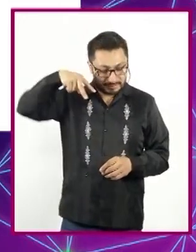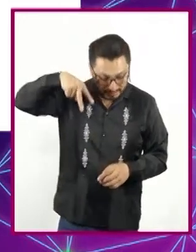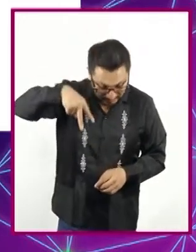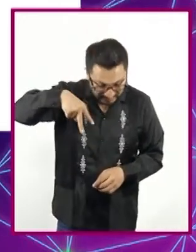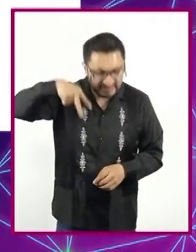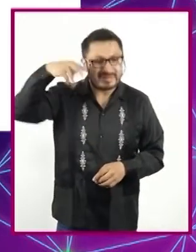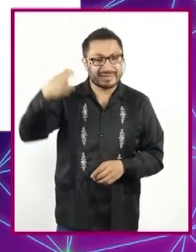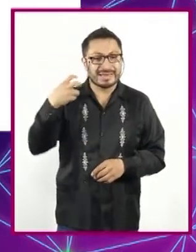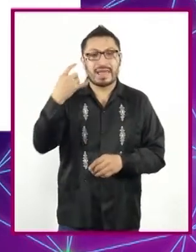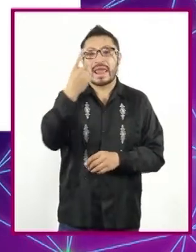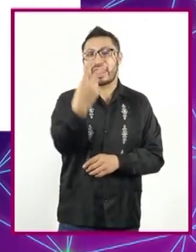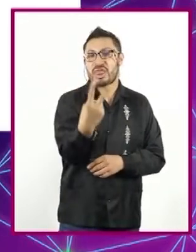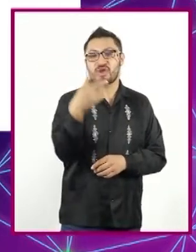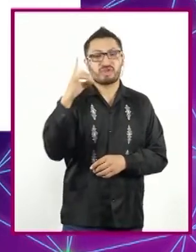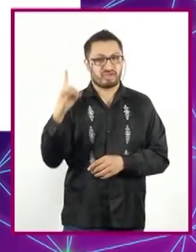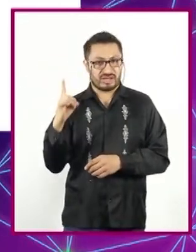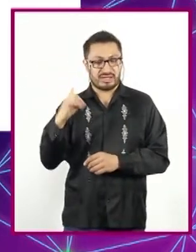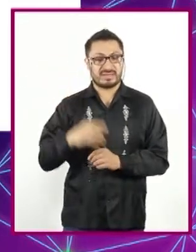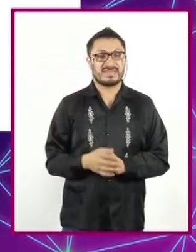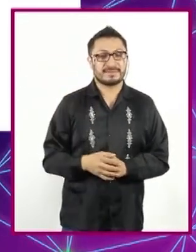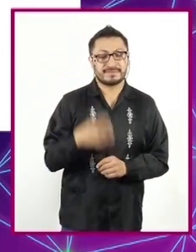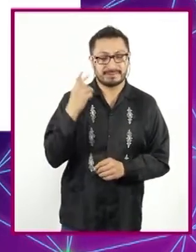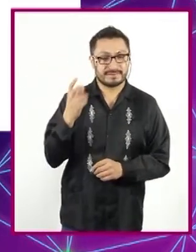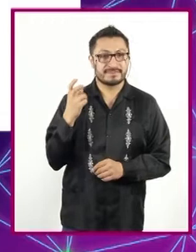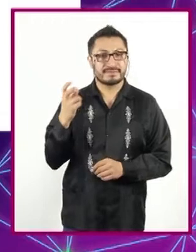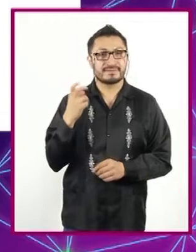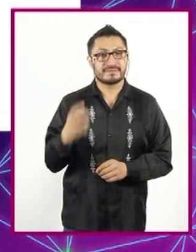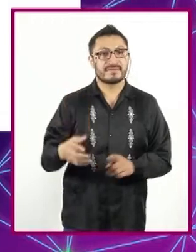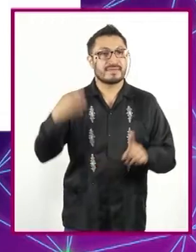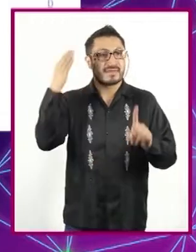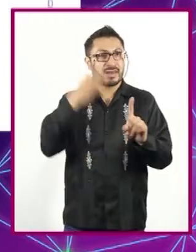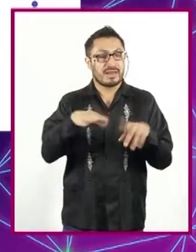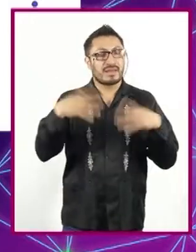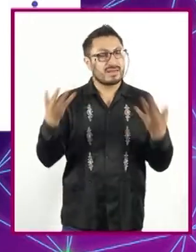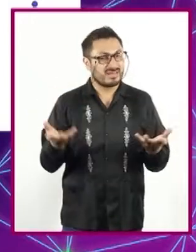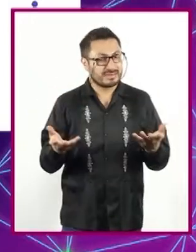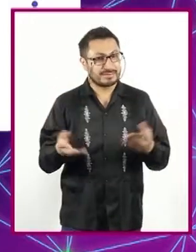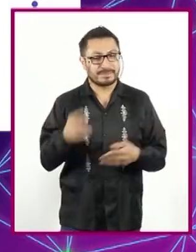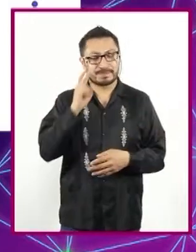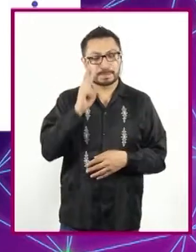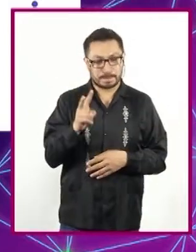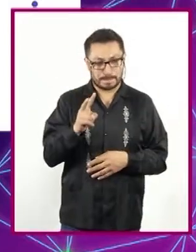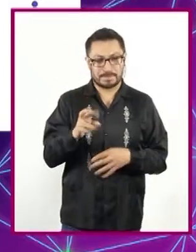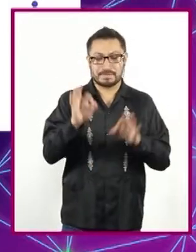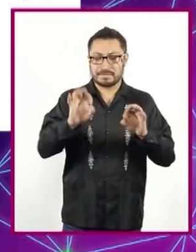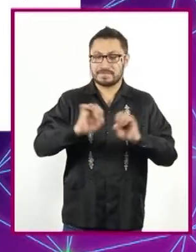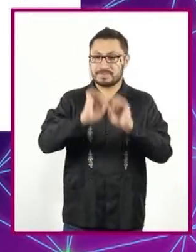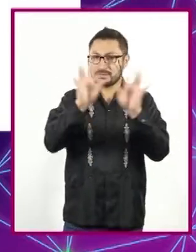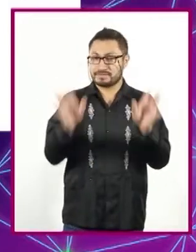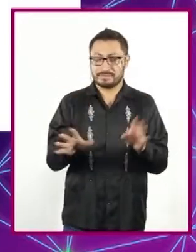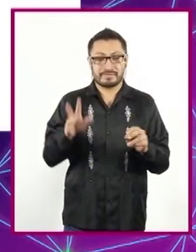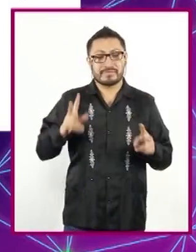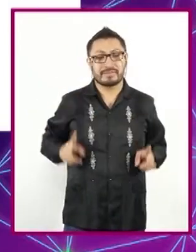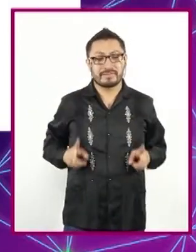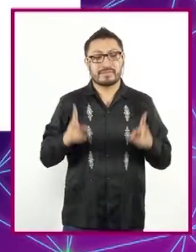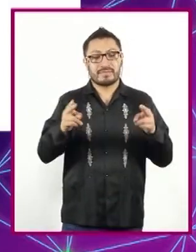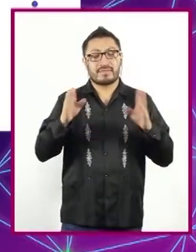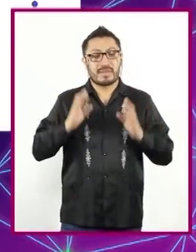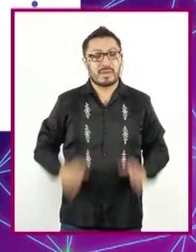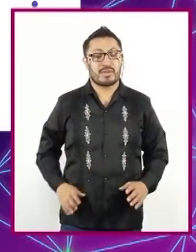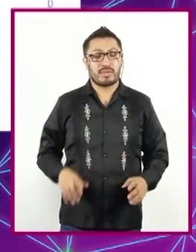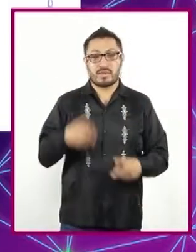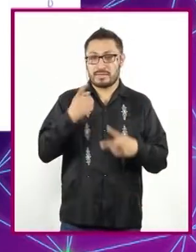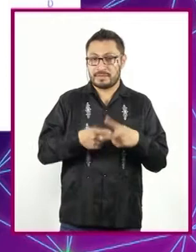cilindro en dos dimensiones. Esto con la finalidad que se observe con claridad el corte al cuerpo